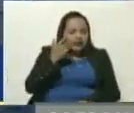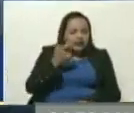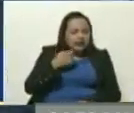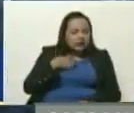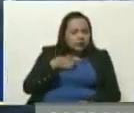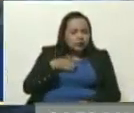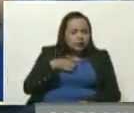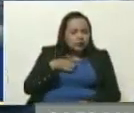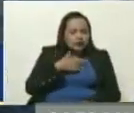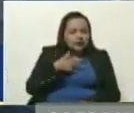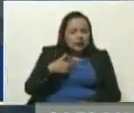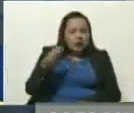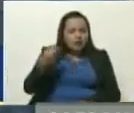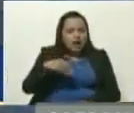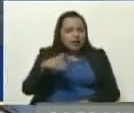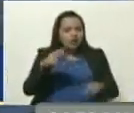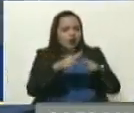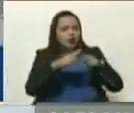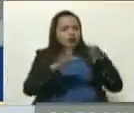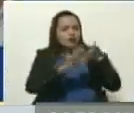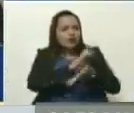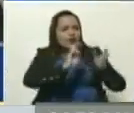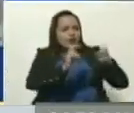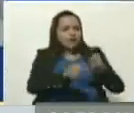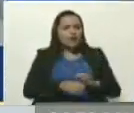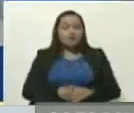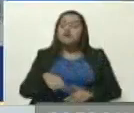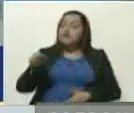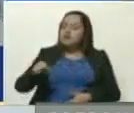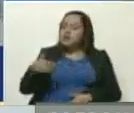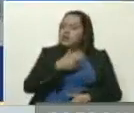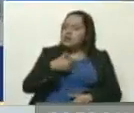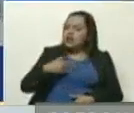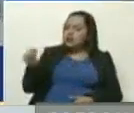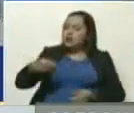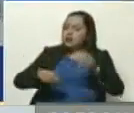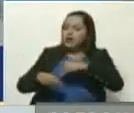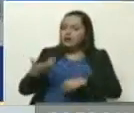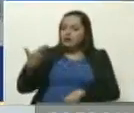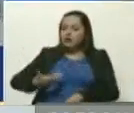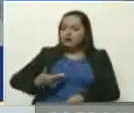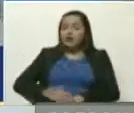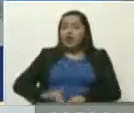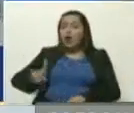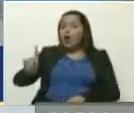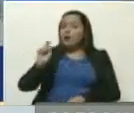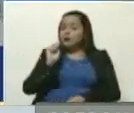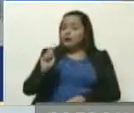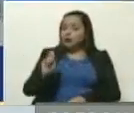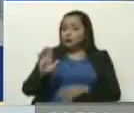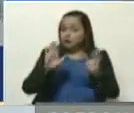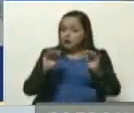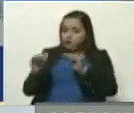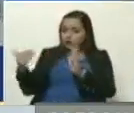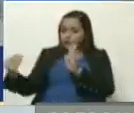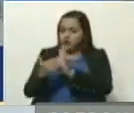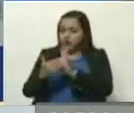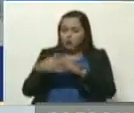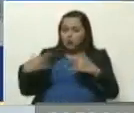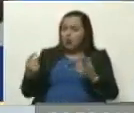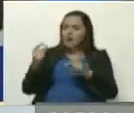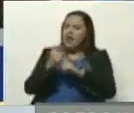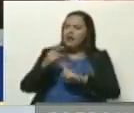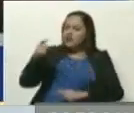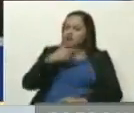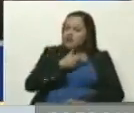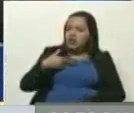de saber más sobre un tema determinado. Las ganas de formarse, que es lo más importante. Gustavo, nos queda 1 minuto para despedir. Unas palabras que tú le puedas